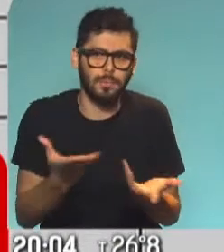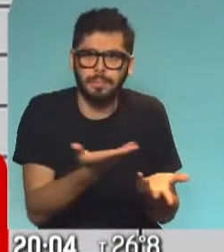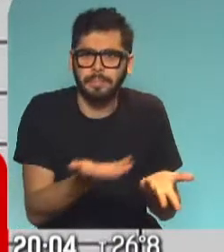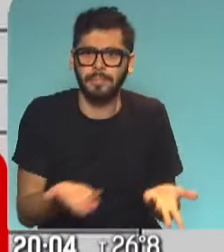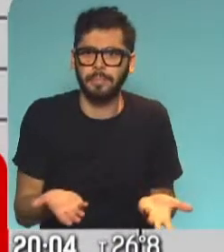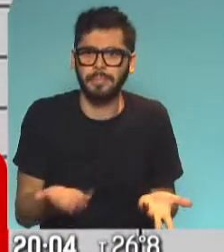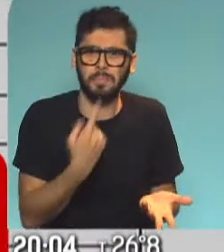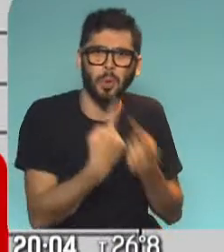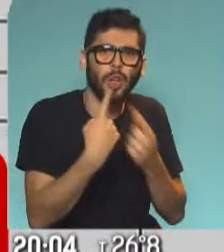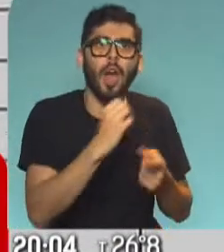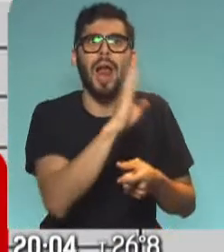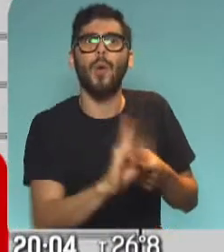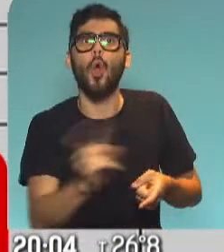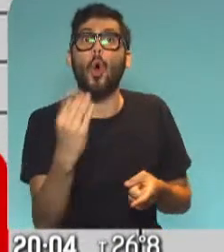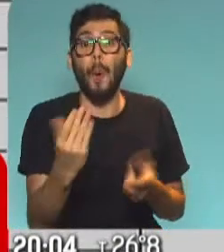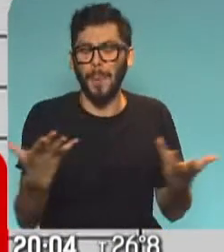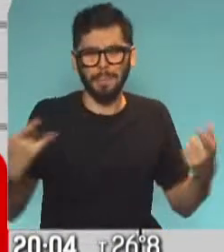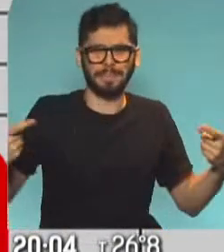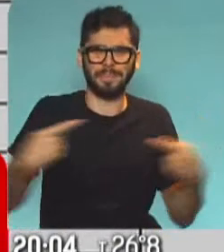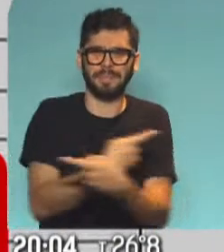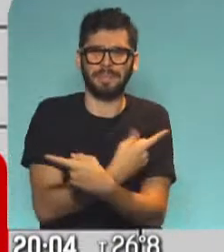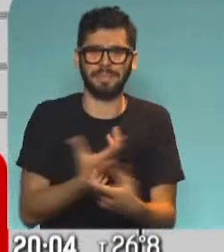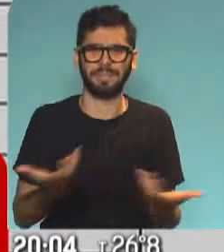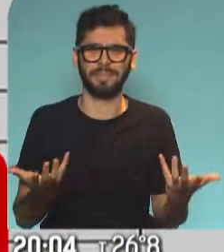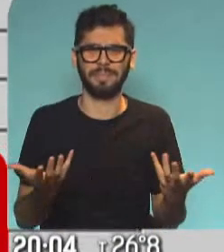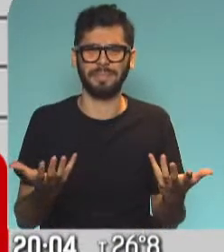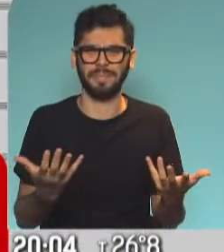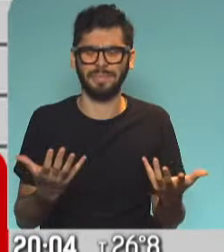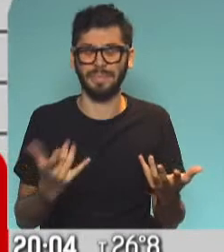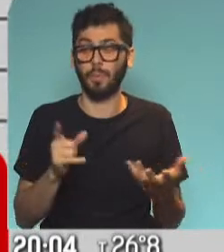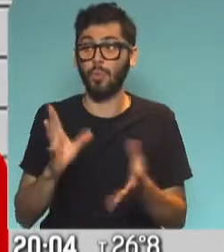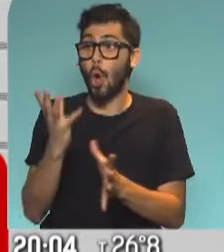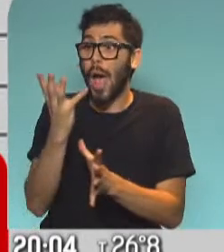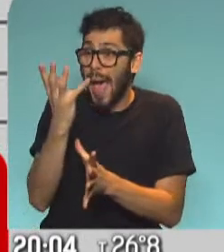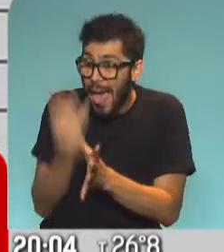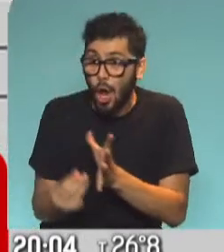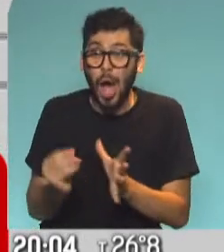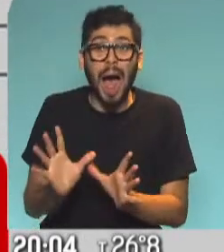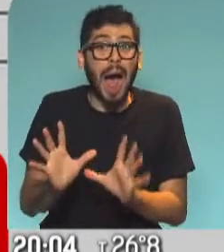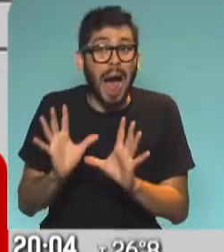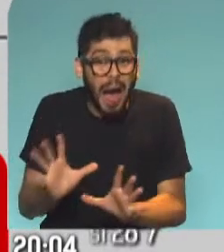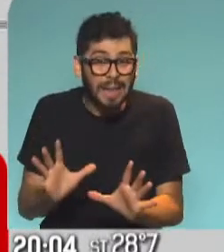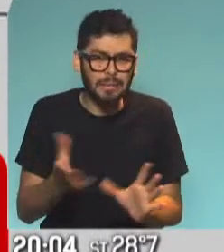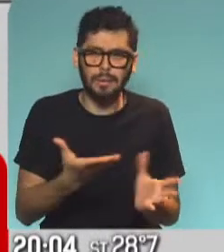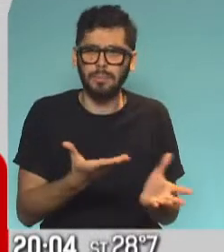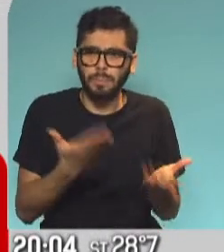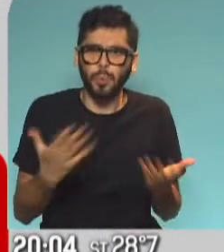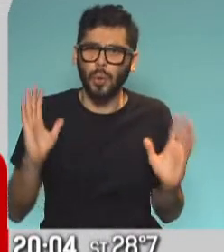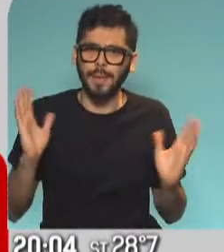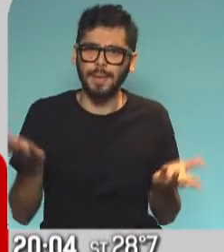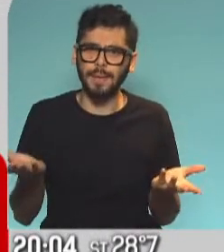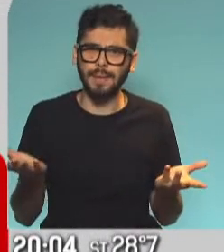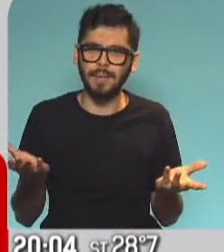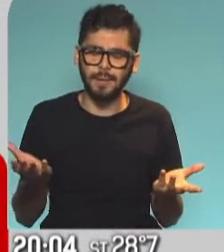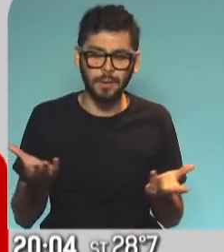uno muchas veces se sorprende. Cuando cometés uno de estos errores, sabés que hasta incluso pueden suceder estas, ¿no? Sí, claro. Por